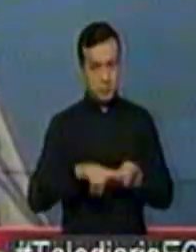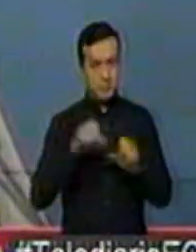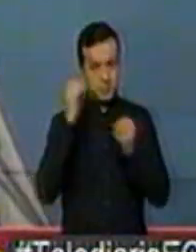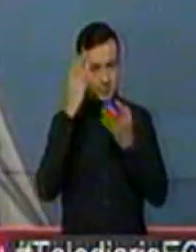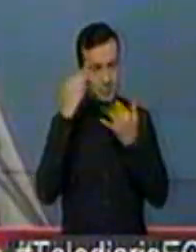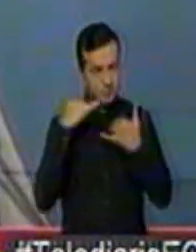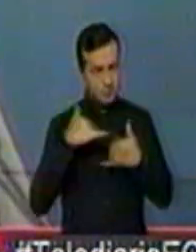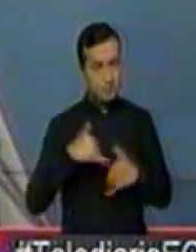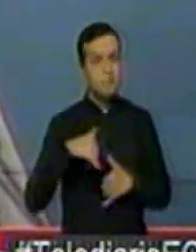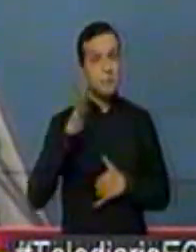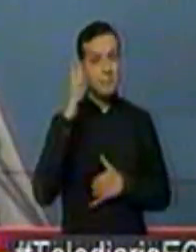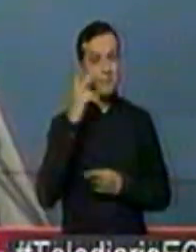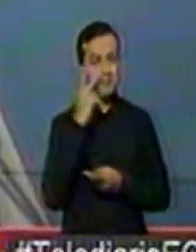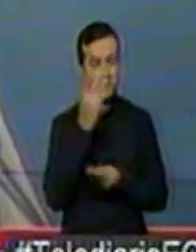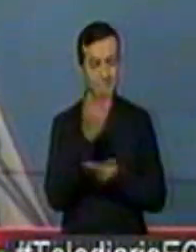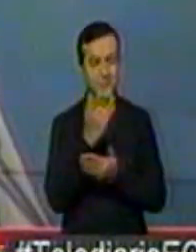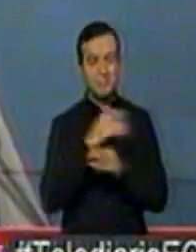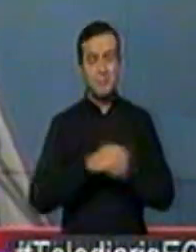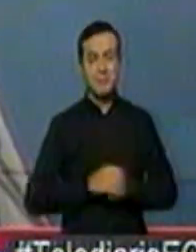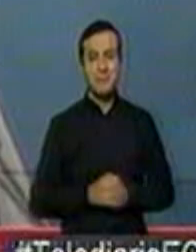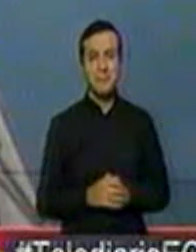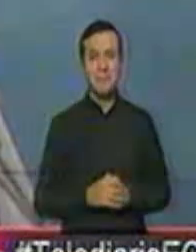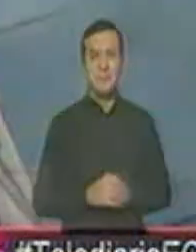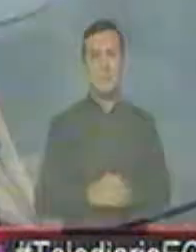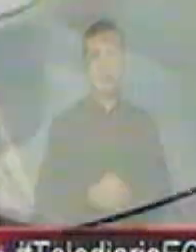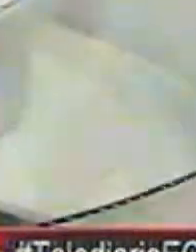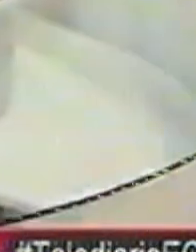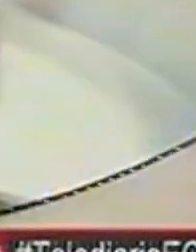larrea con más de telediario hasta pronto